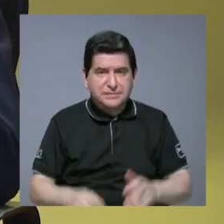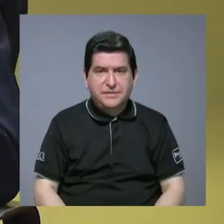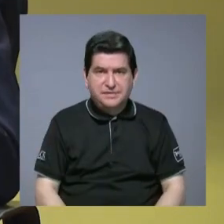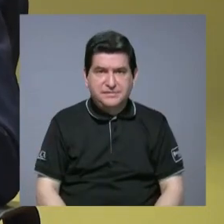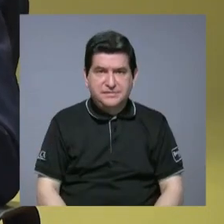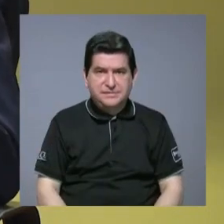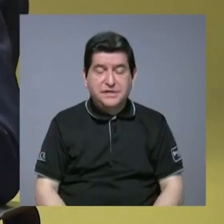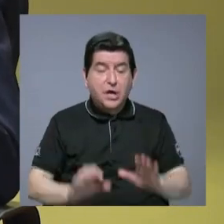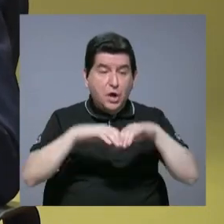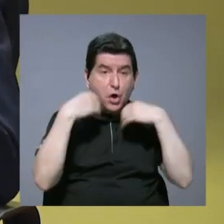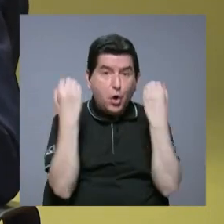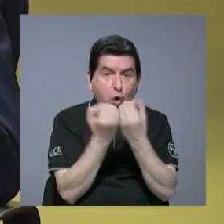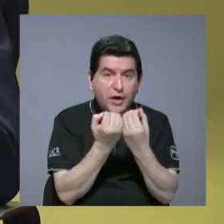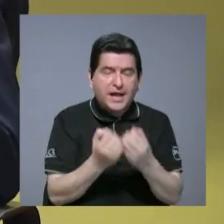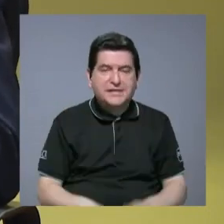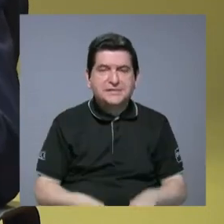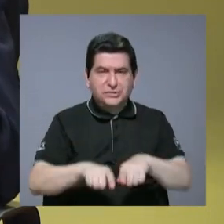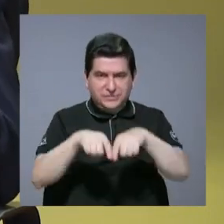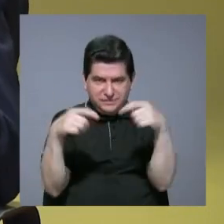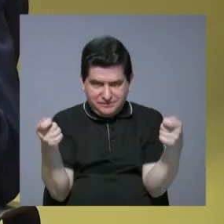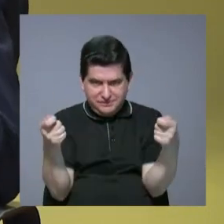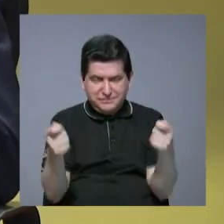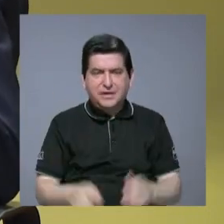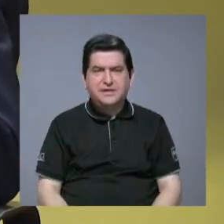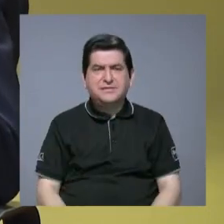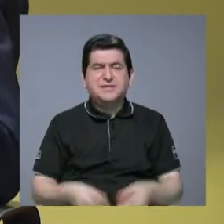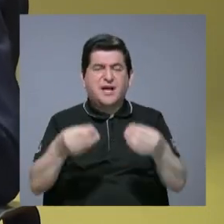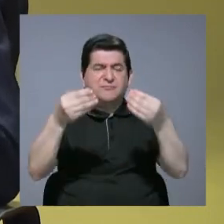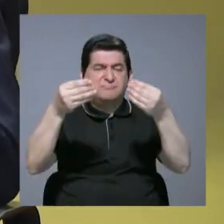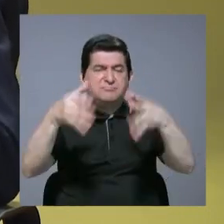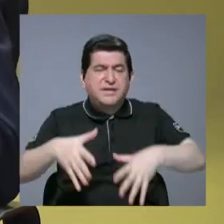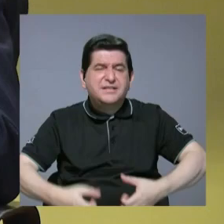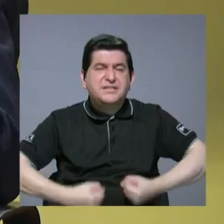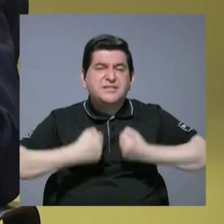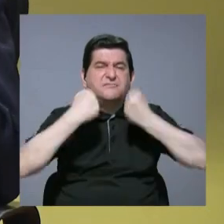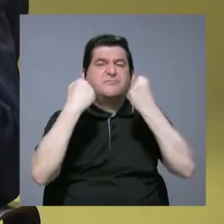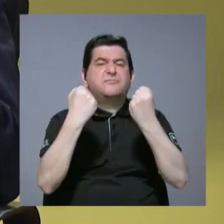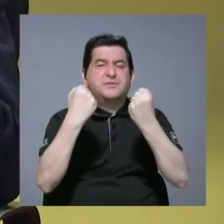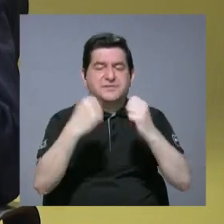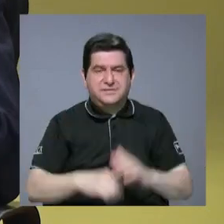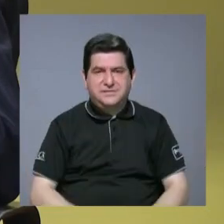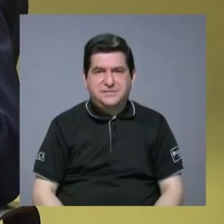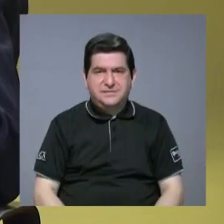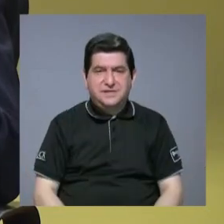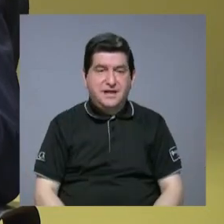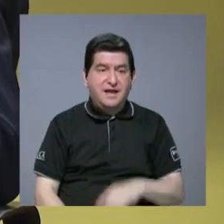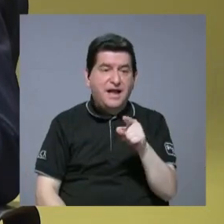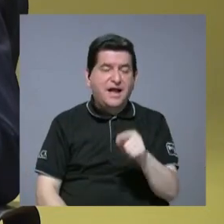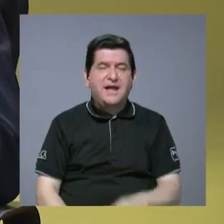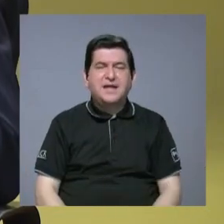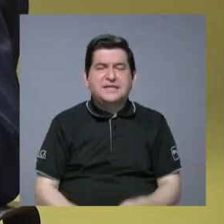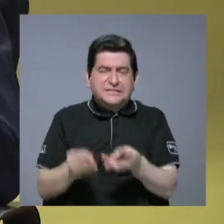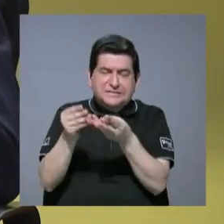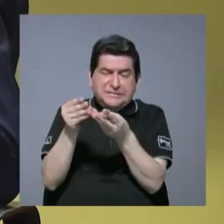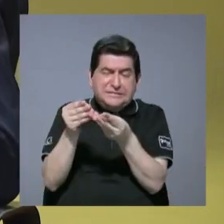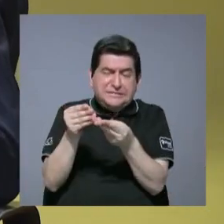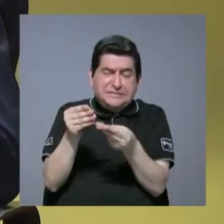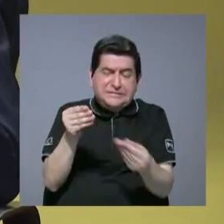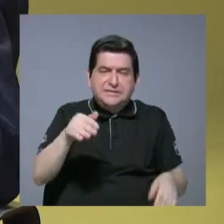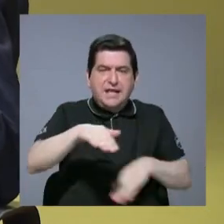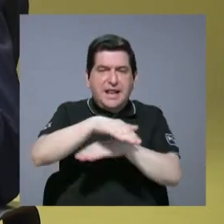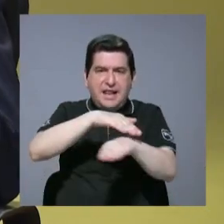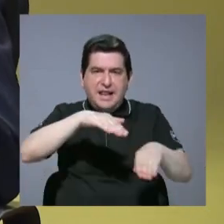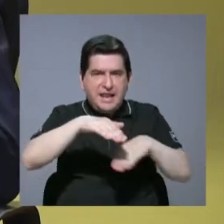las organizaciones periodísticas han perdido fuerza porque se les ha erosionado mucho su